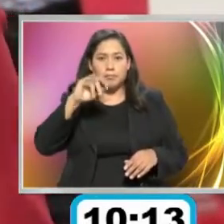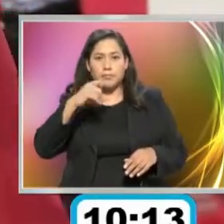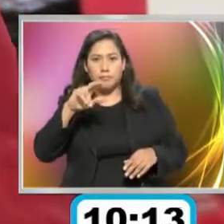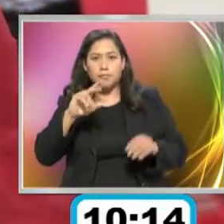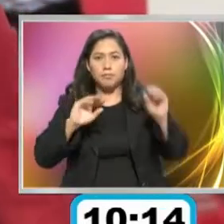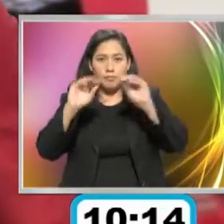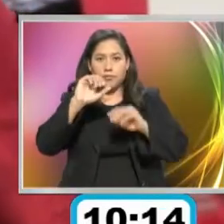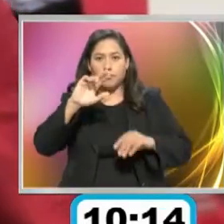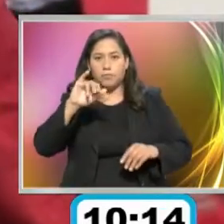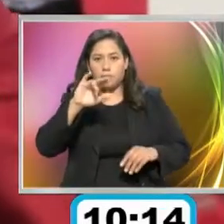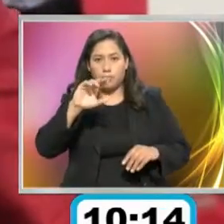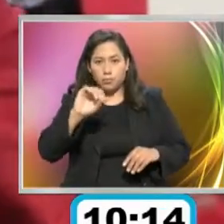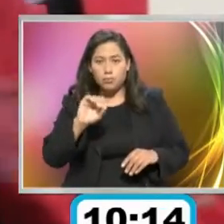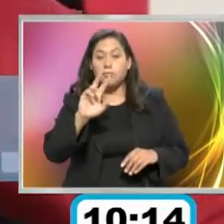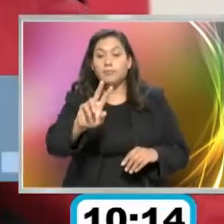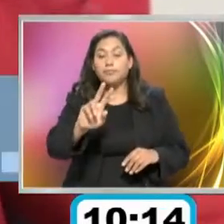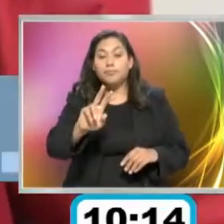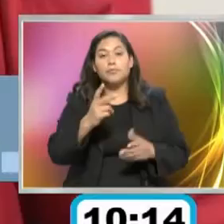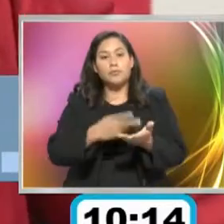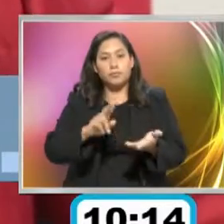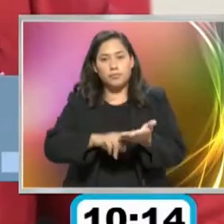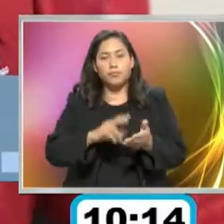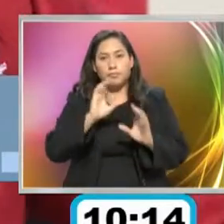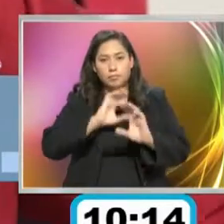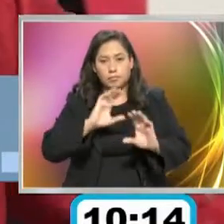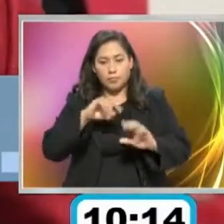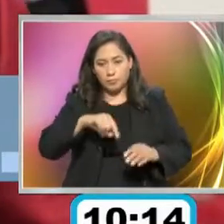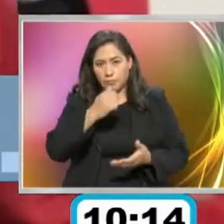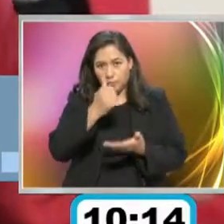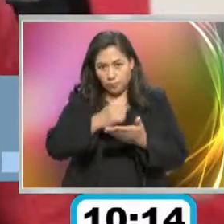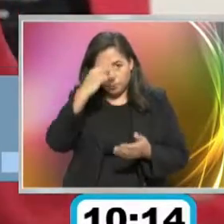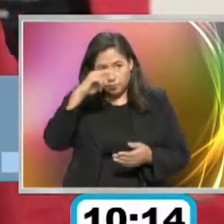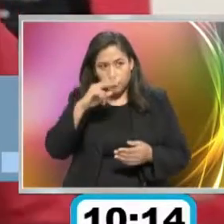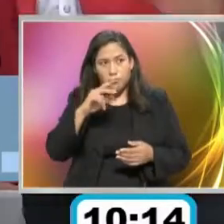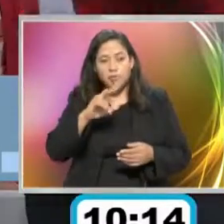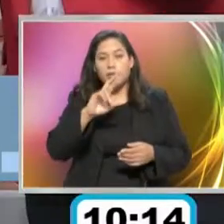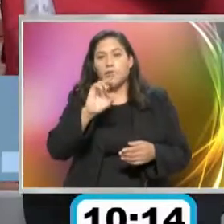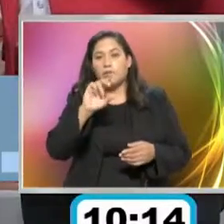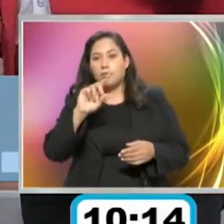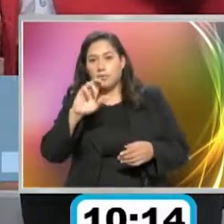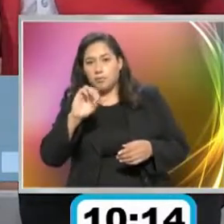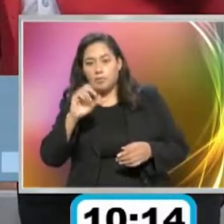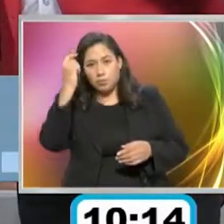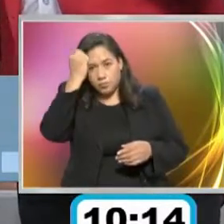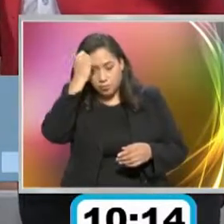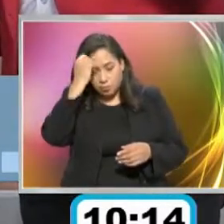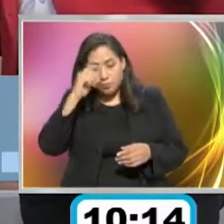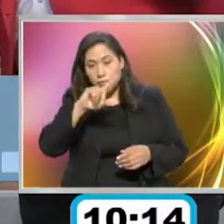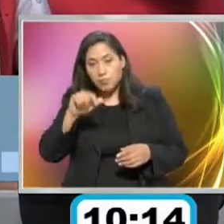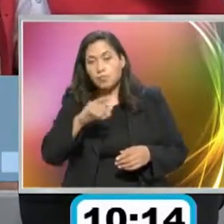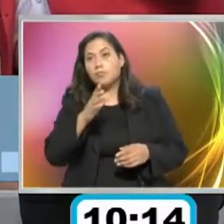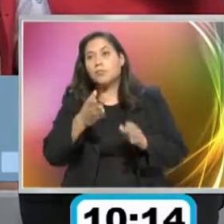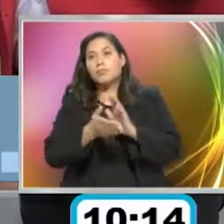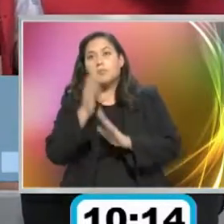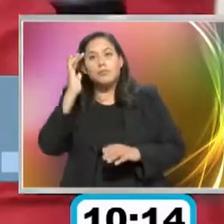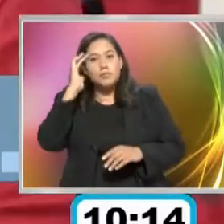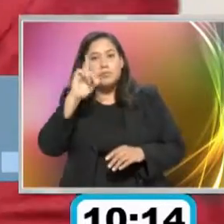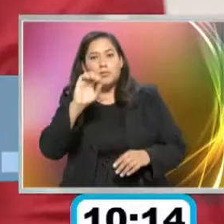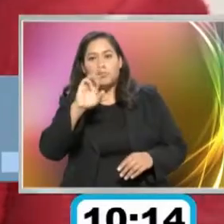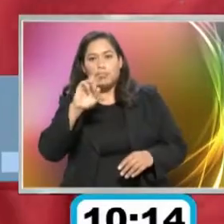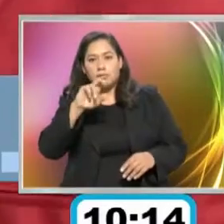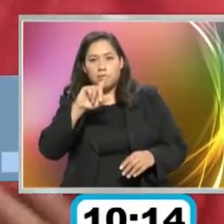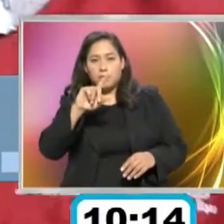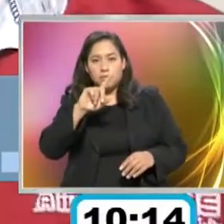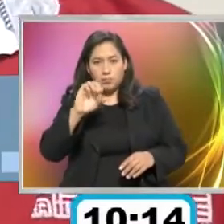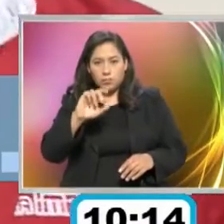Ajusco. El día viernes tenemos doble presentación, también por acá en la Ciudad de México estamos en el Rodeo Texcoco y de ahí nos vamos a San Lorenzo